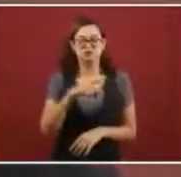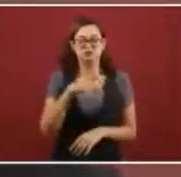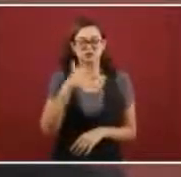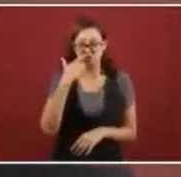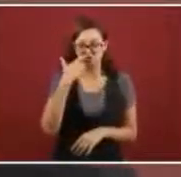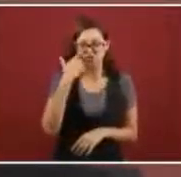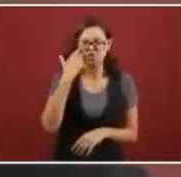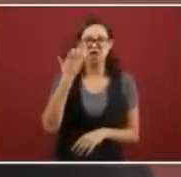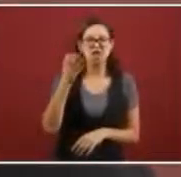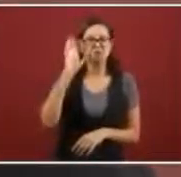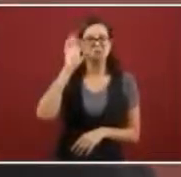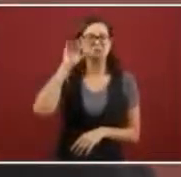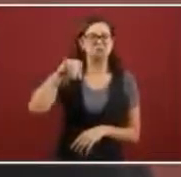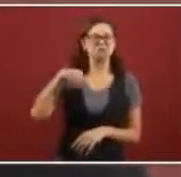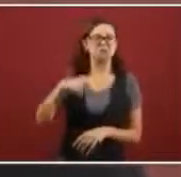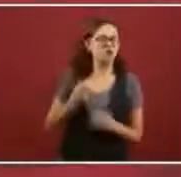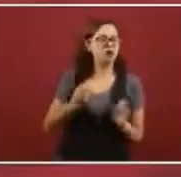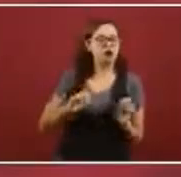deliberada